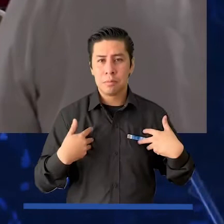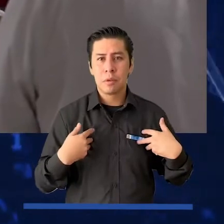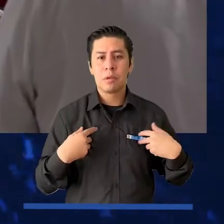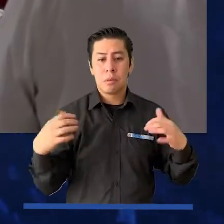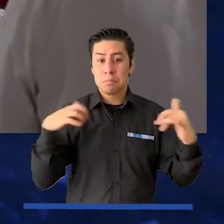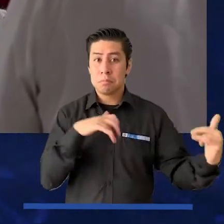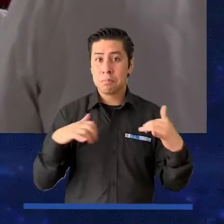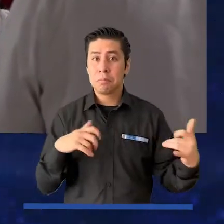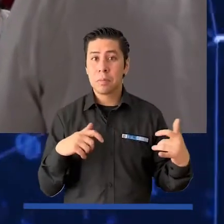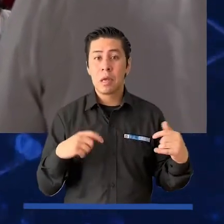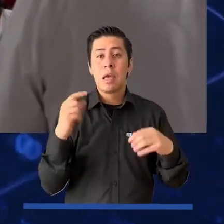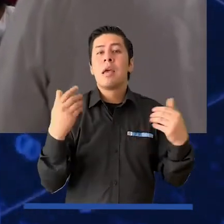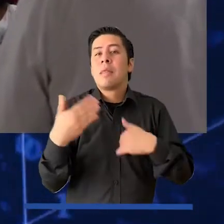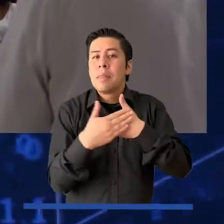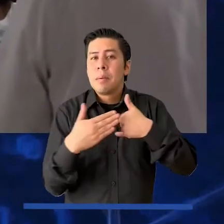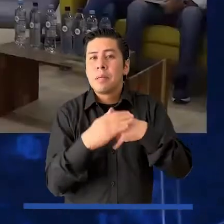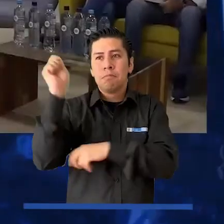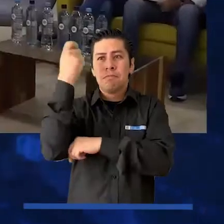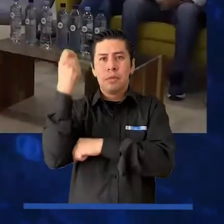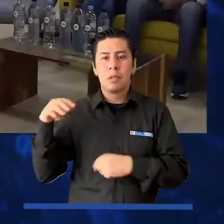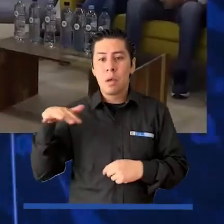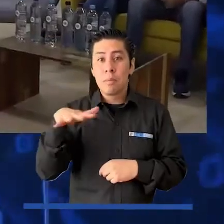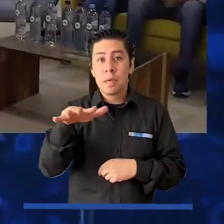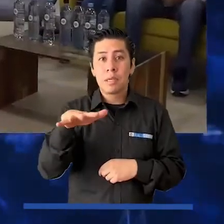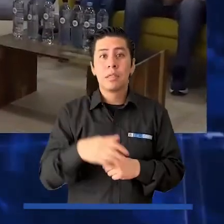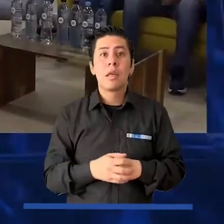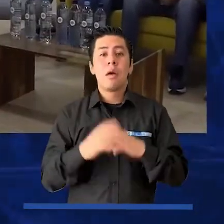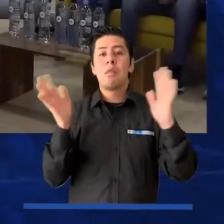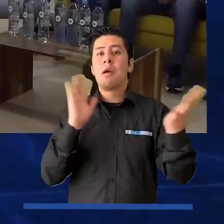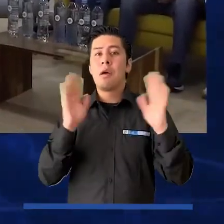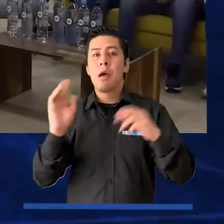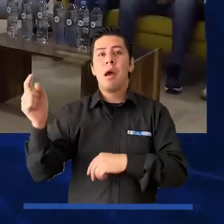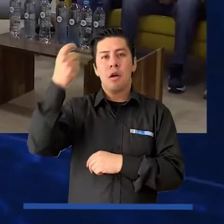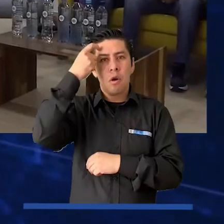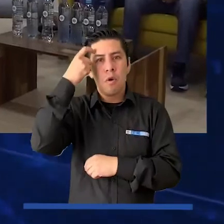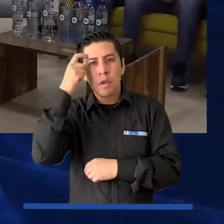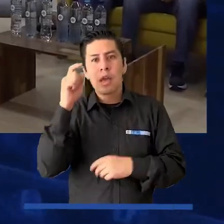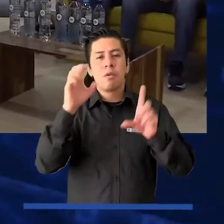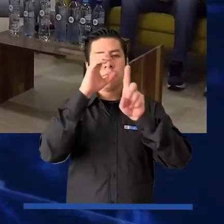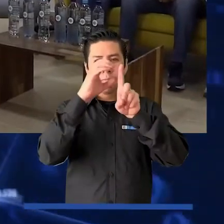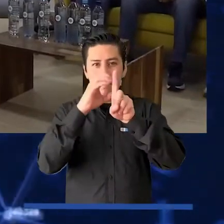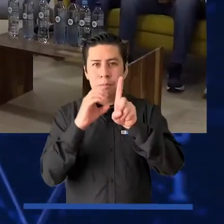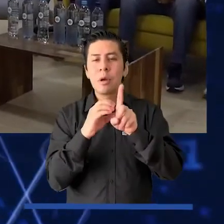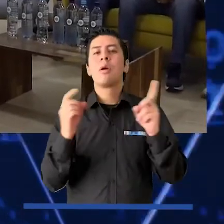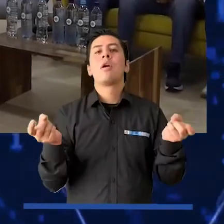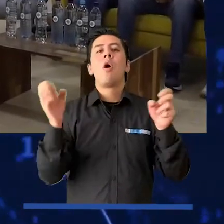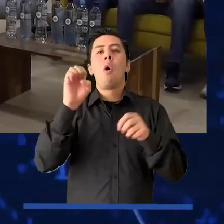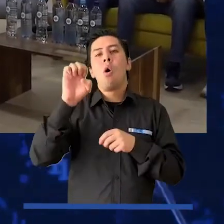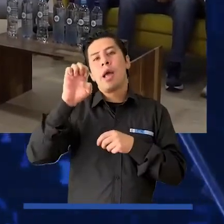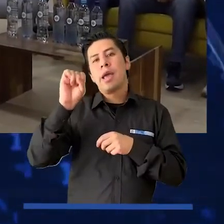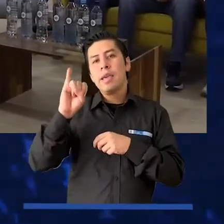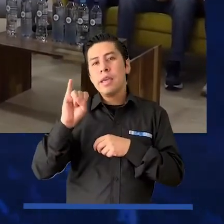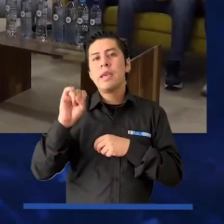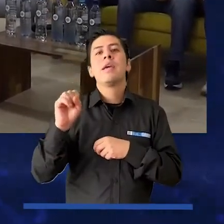de la Memoria y Solidaridad con las Víctimas del Conflicto en el departamento del Meta, un conversatorio con entidades como la Gobernación del Meta, Cámara